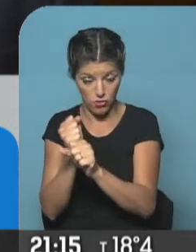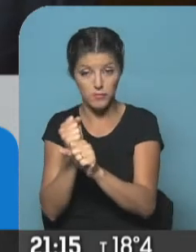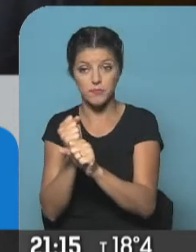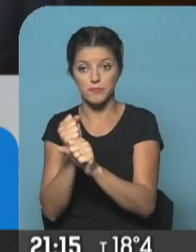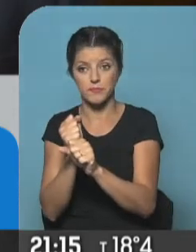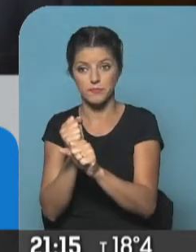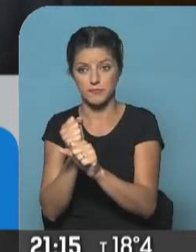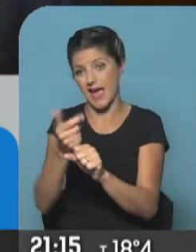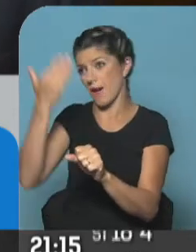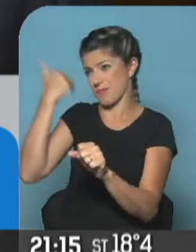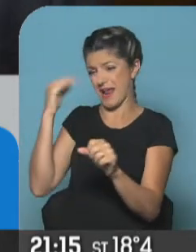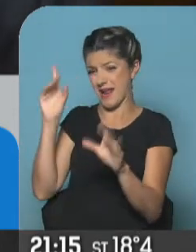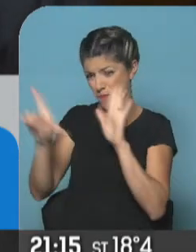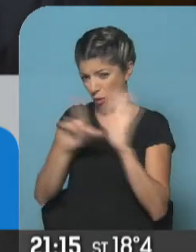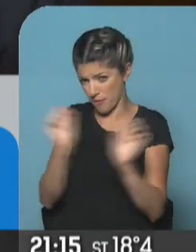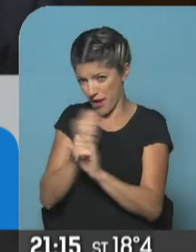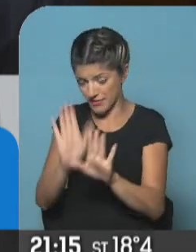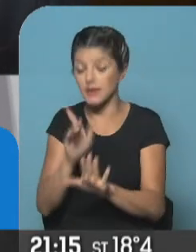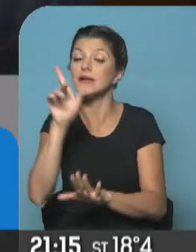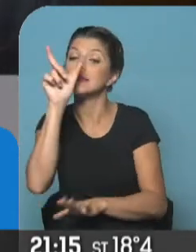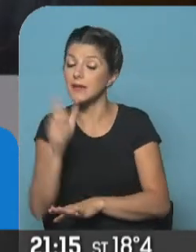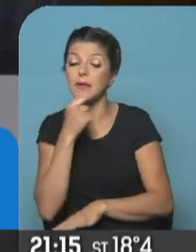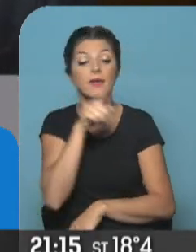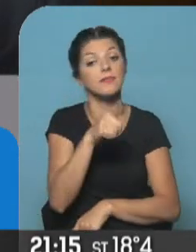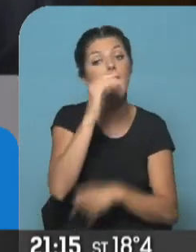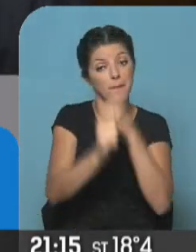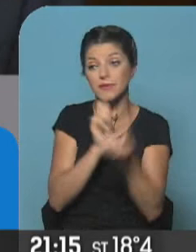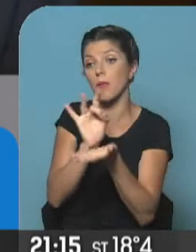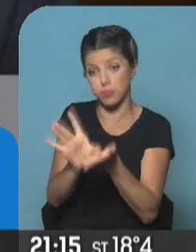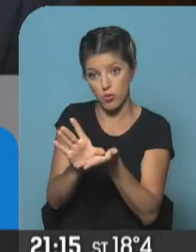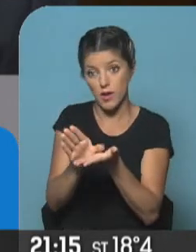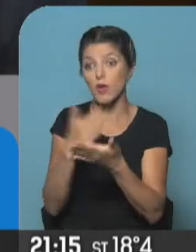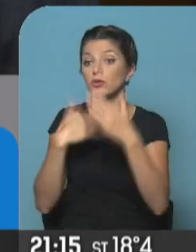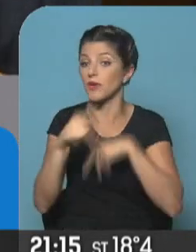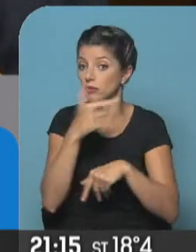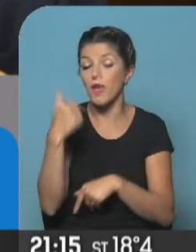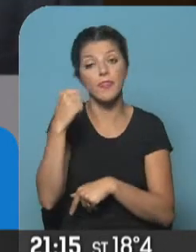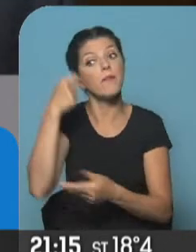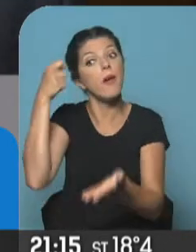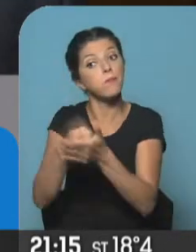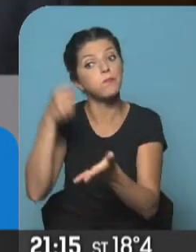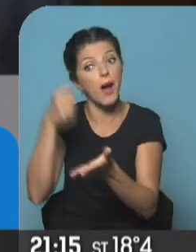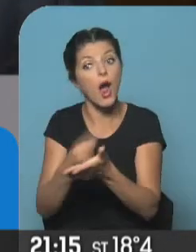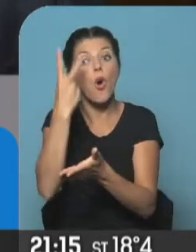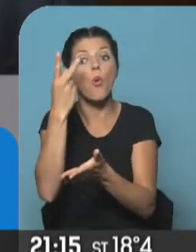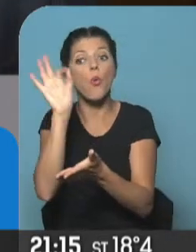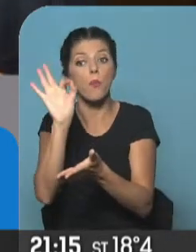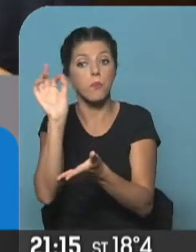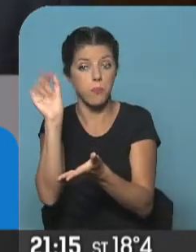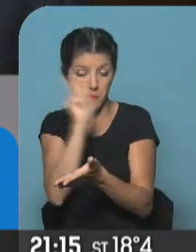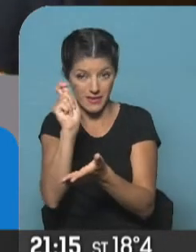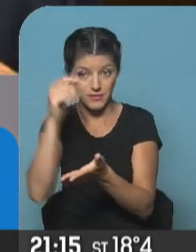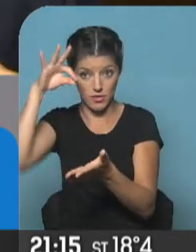cuando sancionó la ley, que cuando despide a un trabajador sin justa causa tiene que indemnizarlo con una indemnización que es un mes de sueldo por cada año de